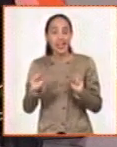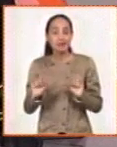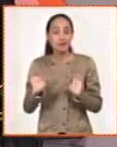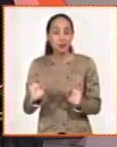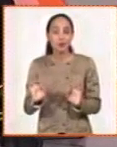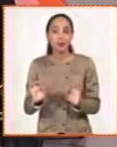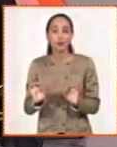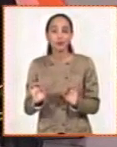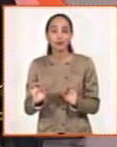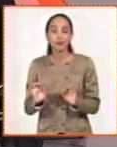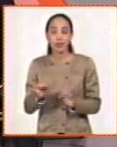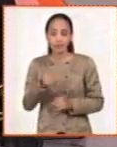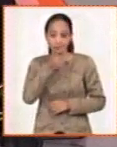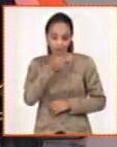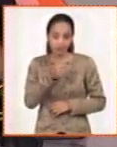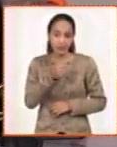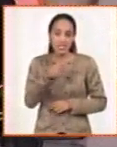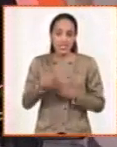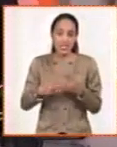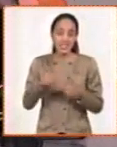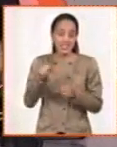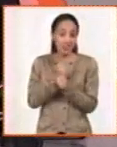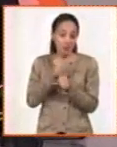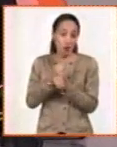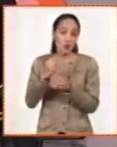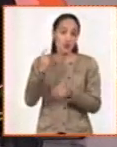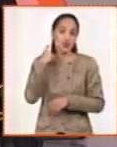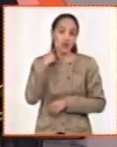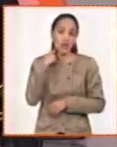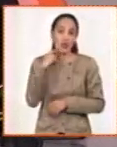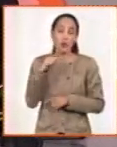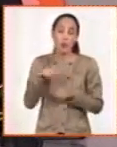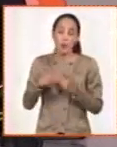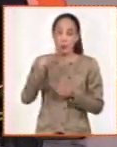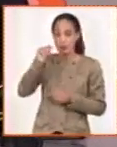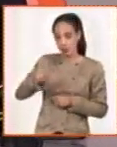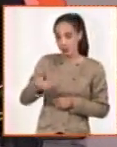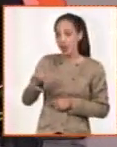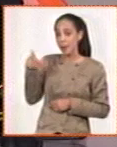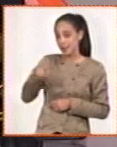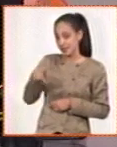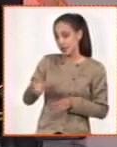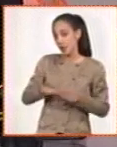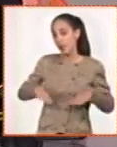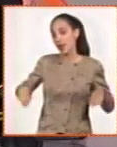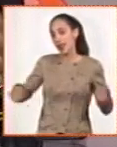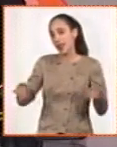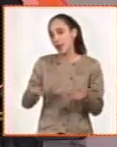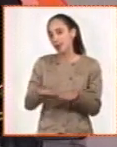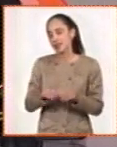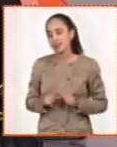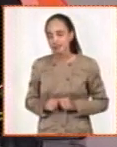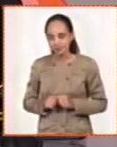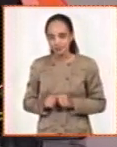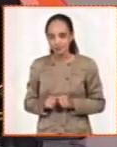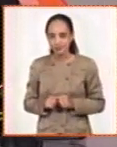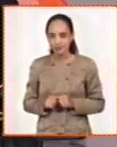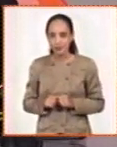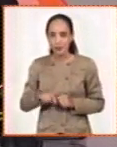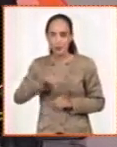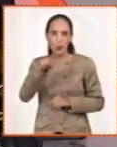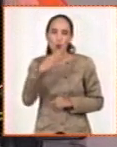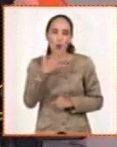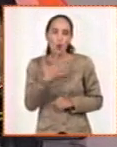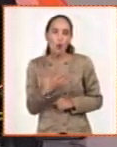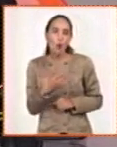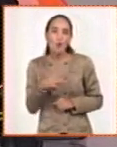se ha hecho durante largos años por creadores como los que me acompañan esta tarde en la mesa redonda. ¿Qué impacto tiene hacia las comunidades, hacia